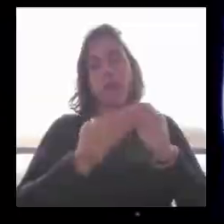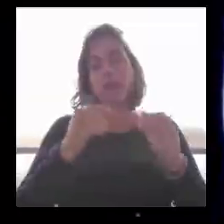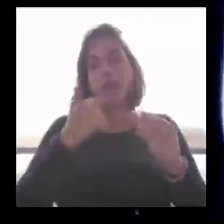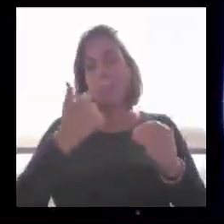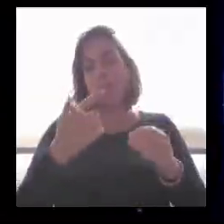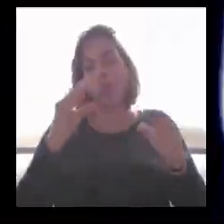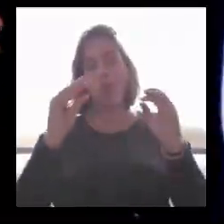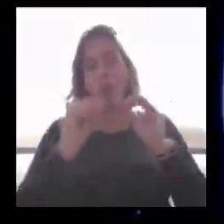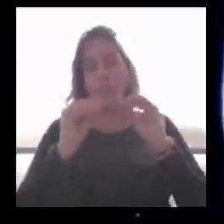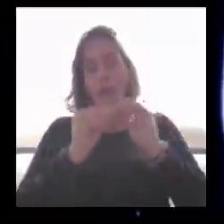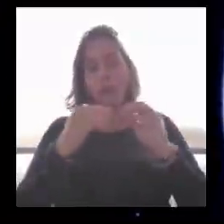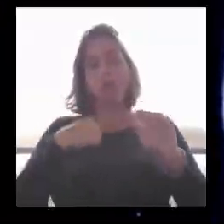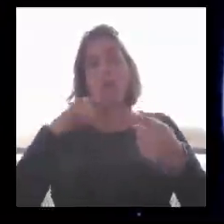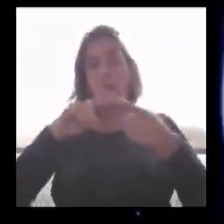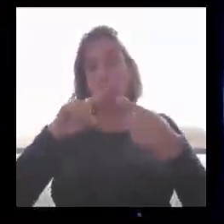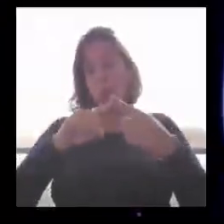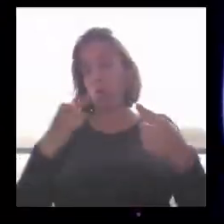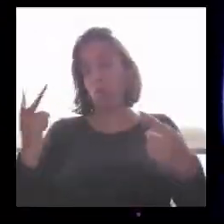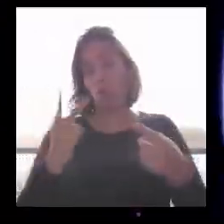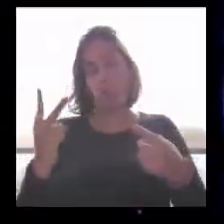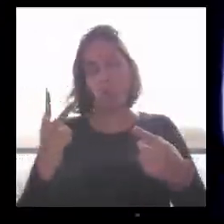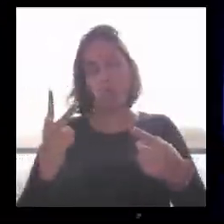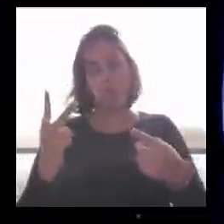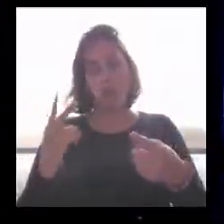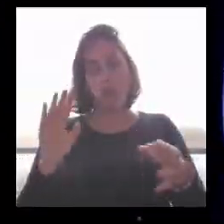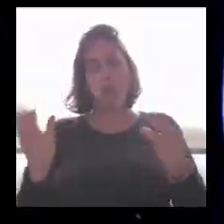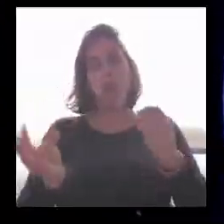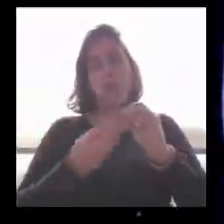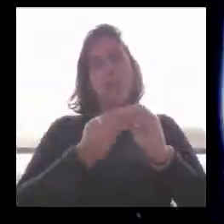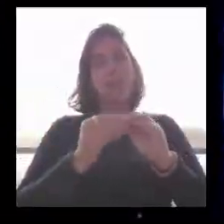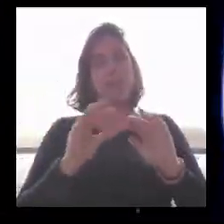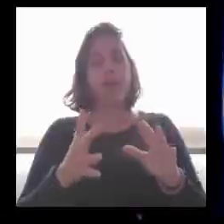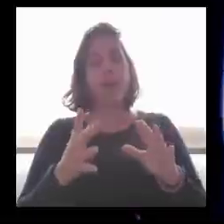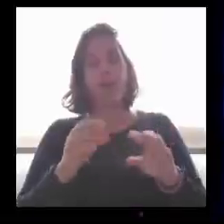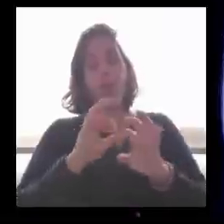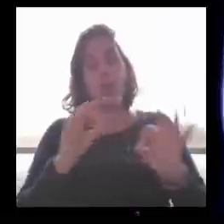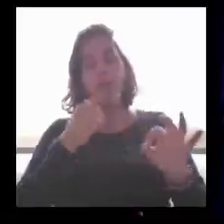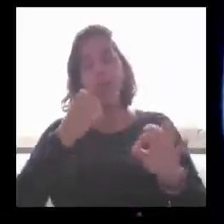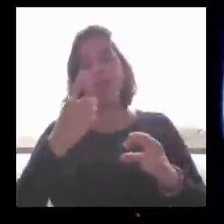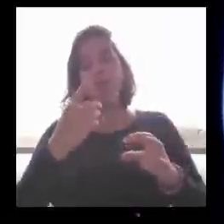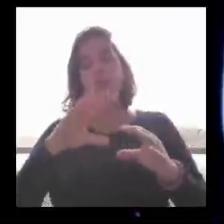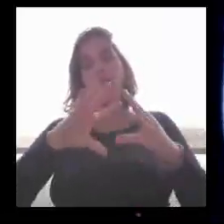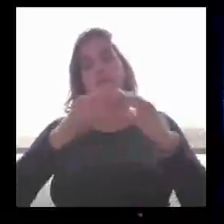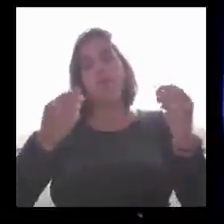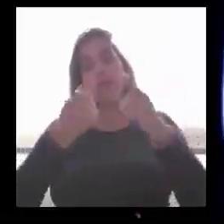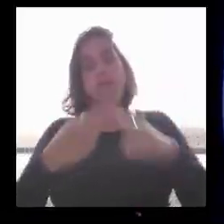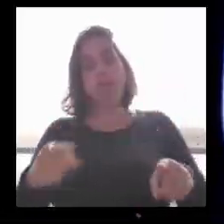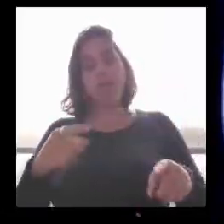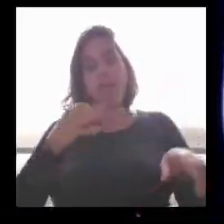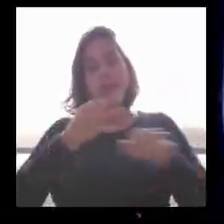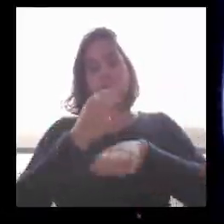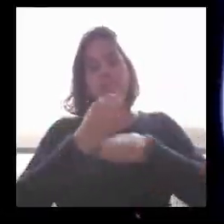supuesto también estoy de acuerdo con ambas, para complementar un poco eso, o para decirlo de otra manera, enseñar a